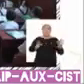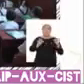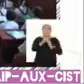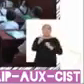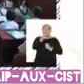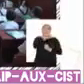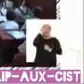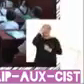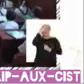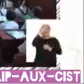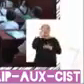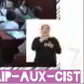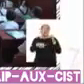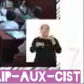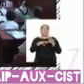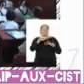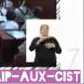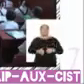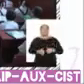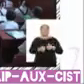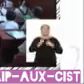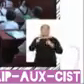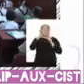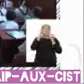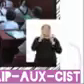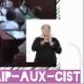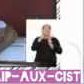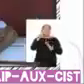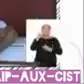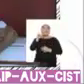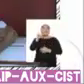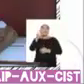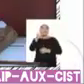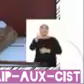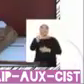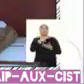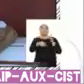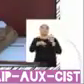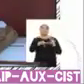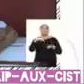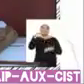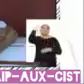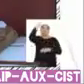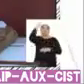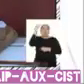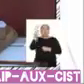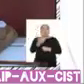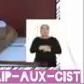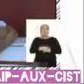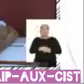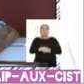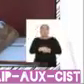que sepan qué hacer en la vida. Por ejemplo, Diego, ¿ya sabes qué vas a hacer cuando seas grande?